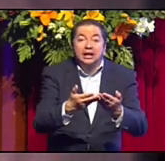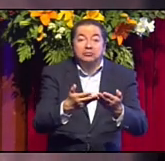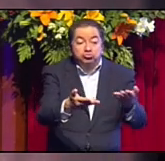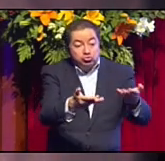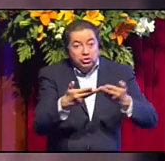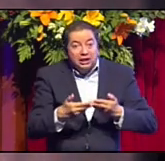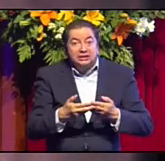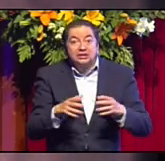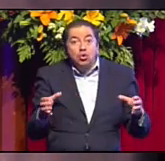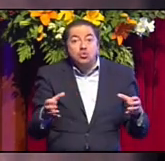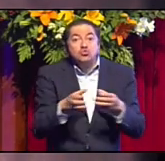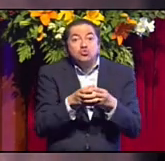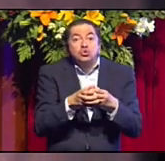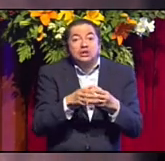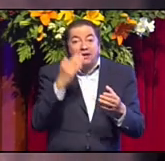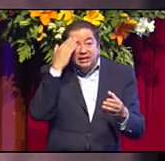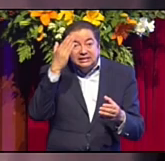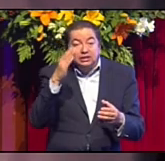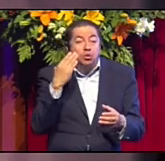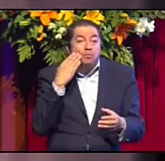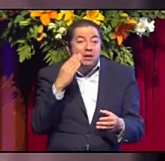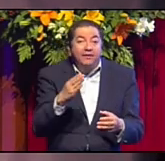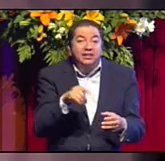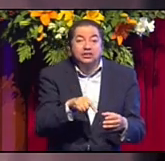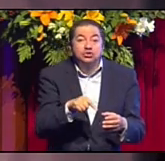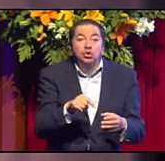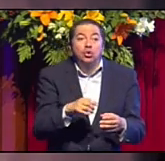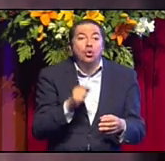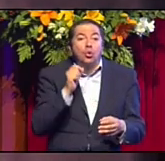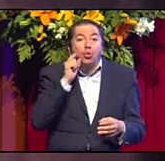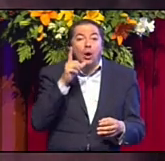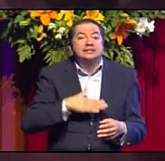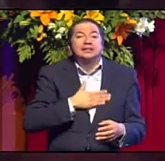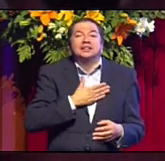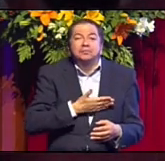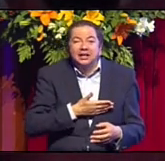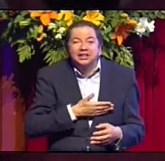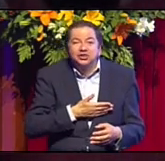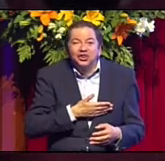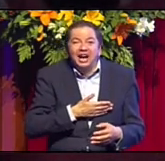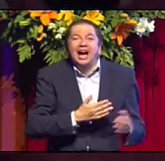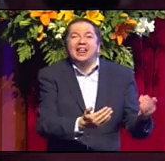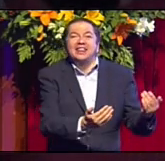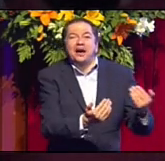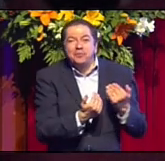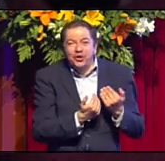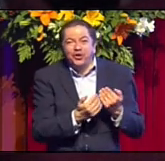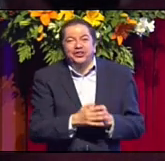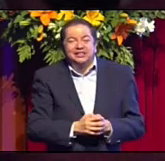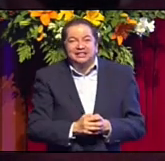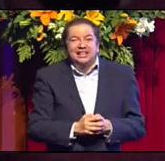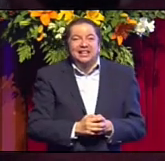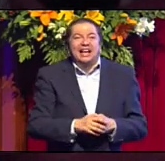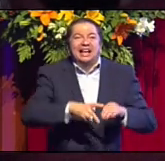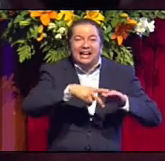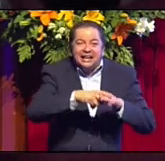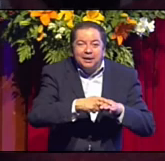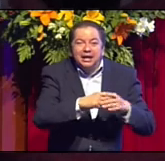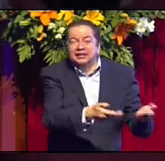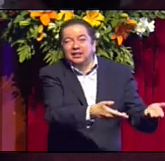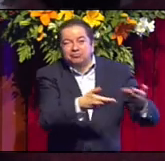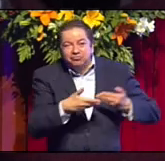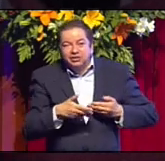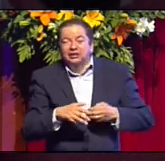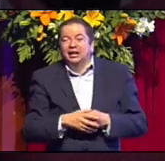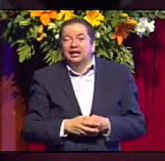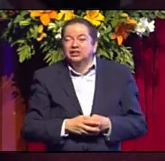de que su junta de vecinos salió beneficiada, ¿cuál es el sentimiento? De que la están apoyando, de que le están entregando una herramienta, que usted puede llegar